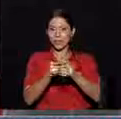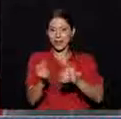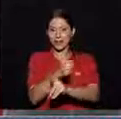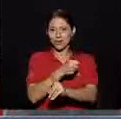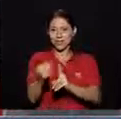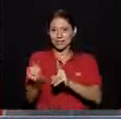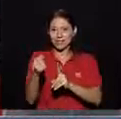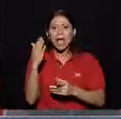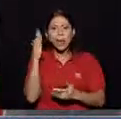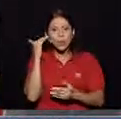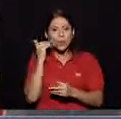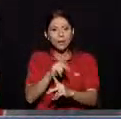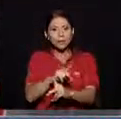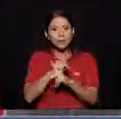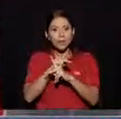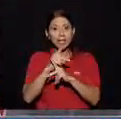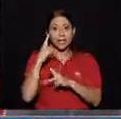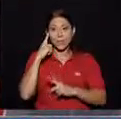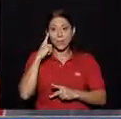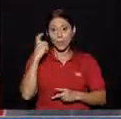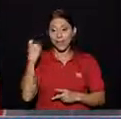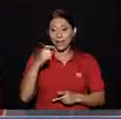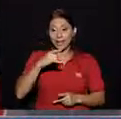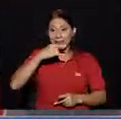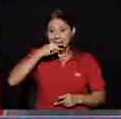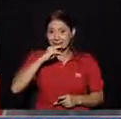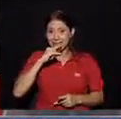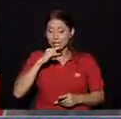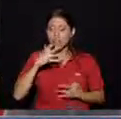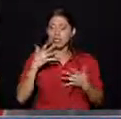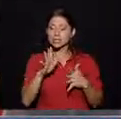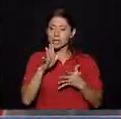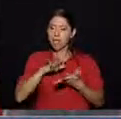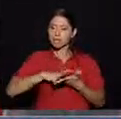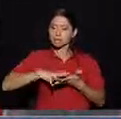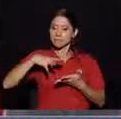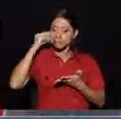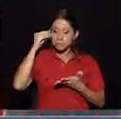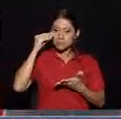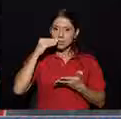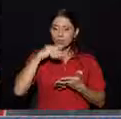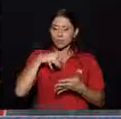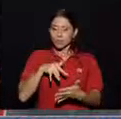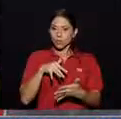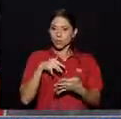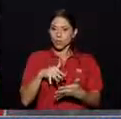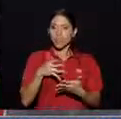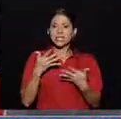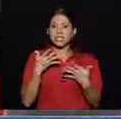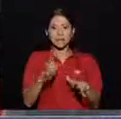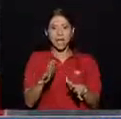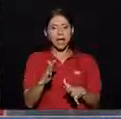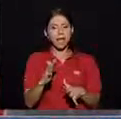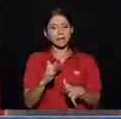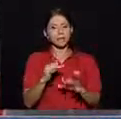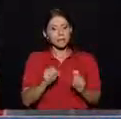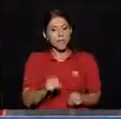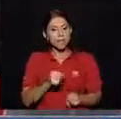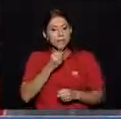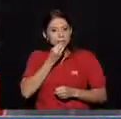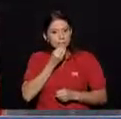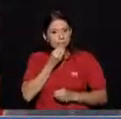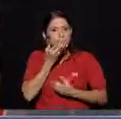de protección dentro de su escuela. El otro elemento, ese niño cuando se hace adolescente y adulto, entre